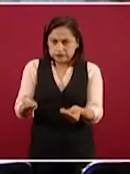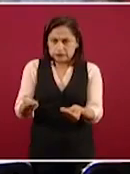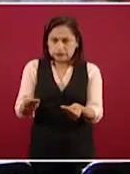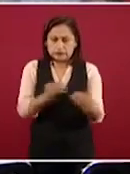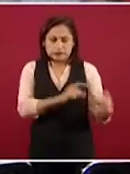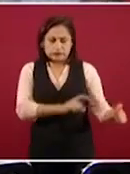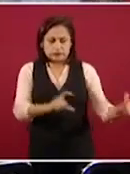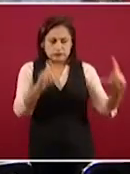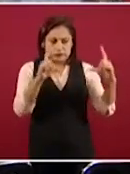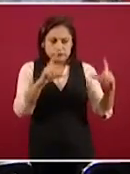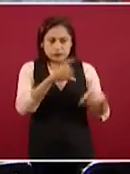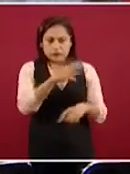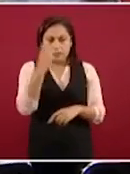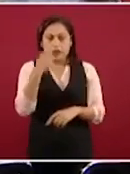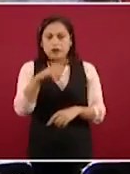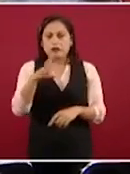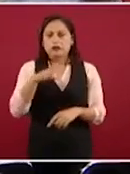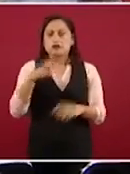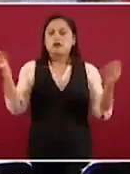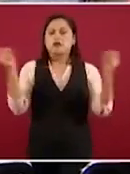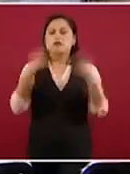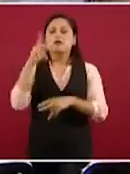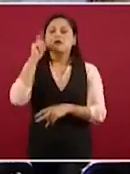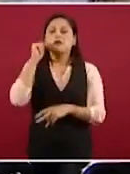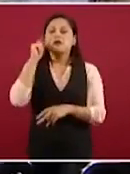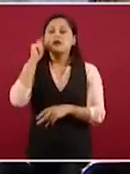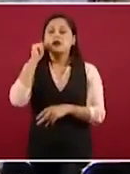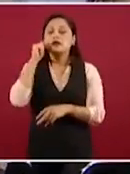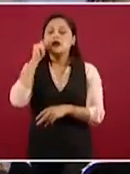lámina, ahora les da. Bueno, nos vemos mañana. Sí, que la